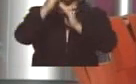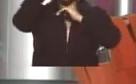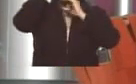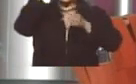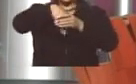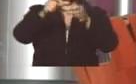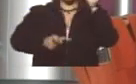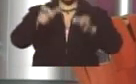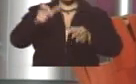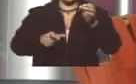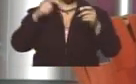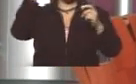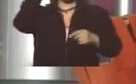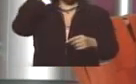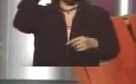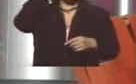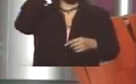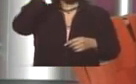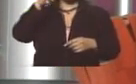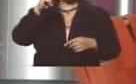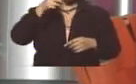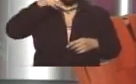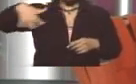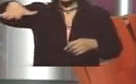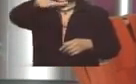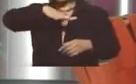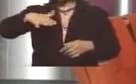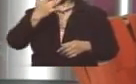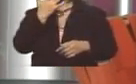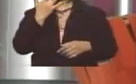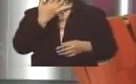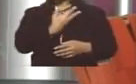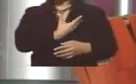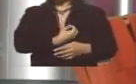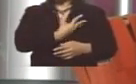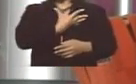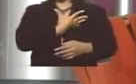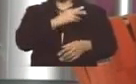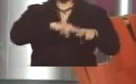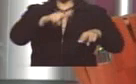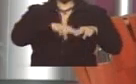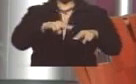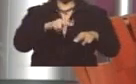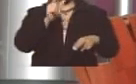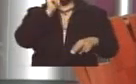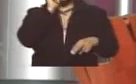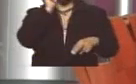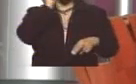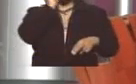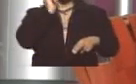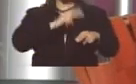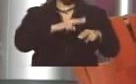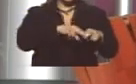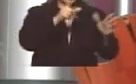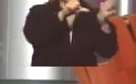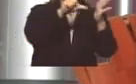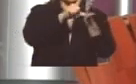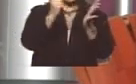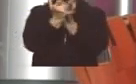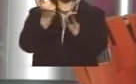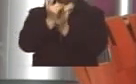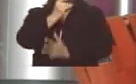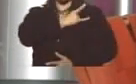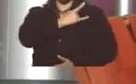están en sintonía de Entre Iguales, hacer ese trabajo de campo, de sensibilizar al niño, a la niña, a los que están también